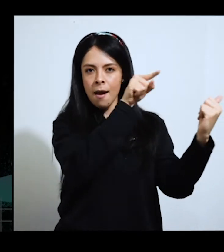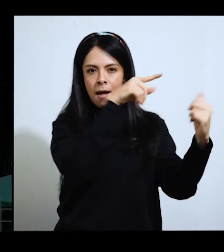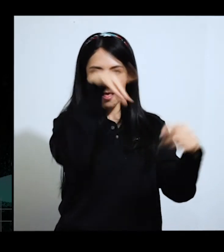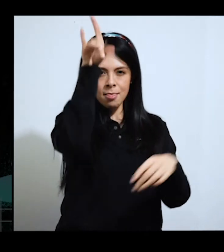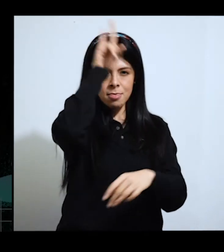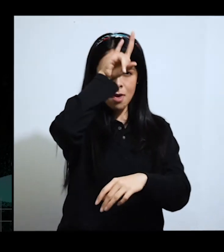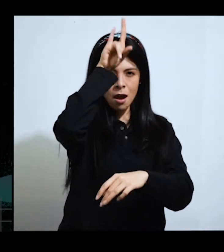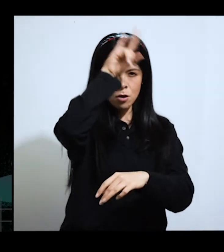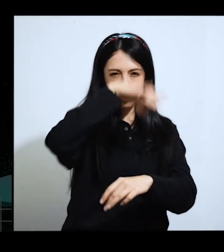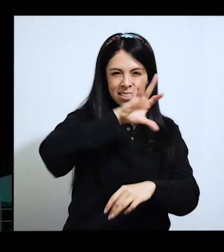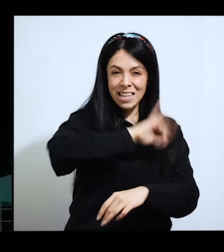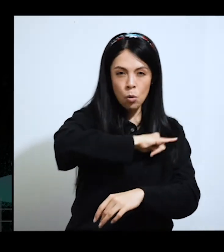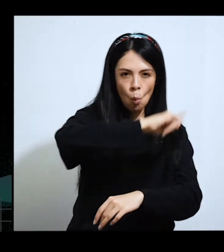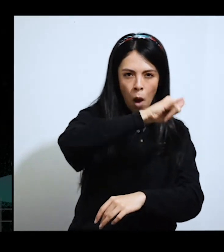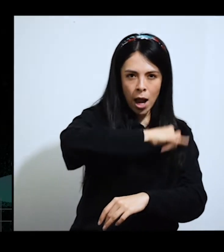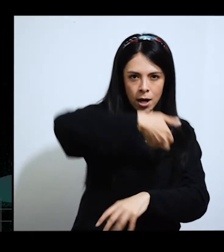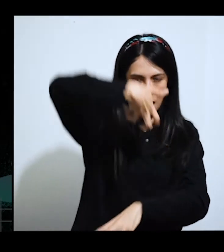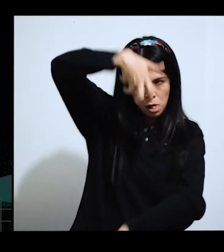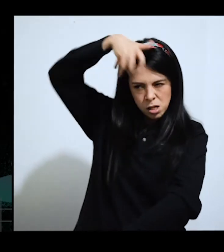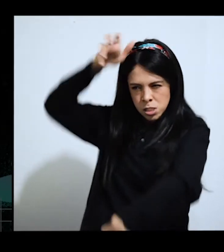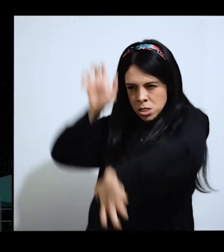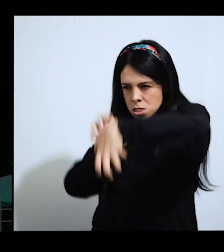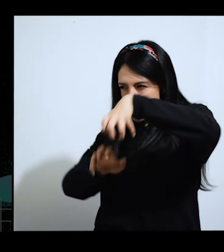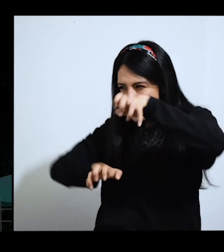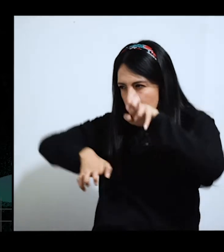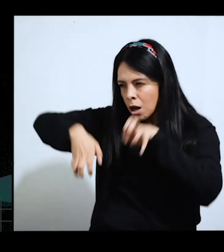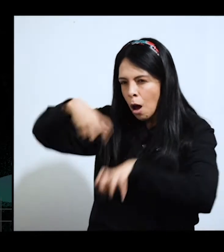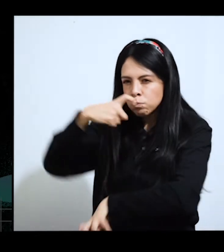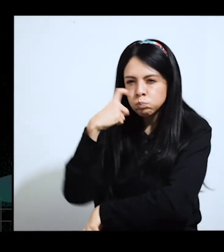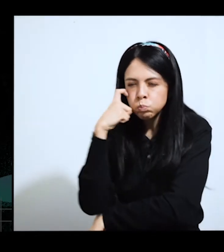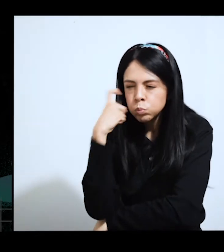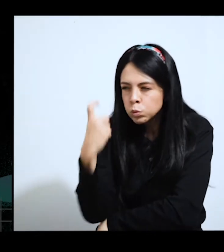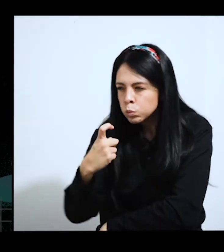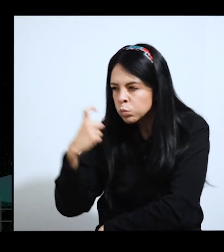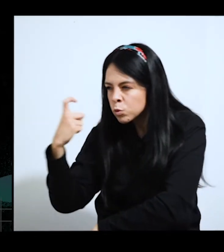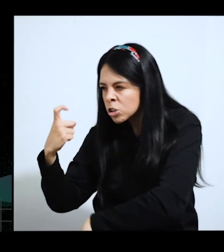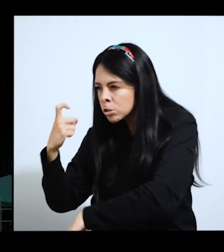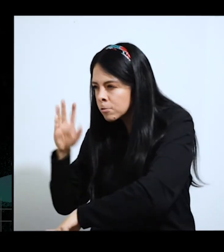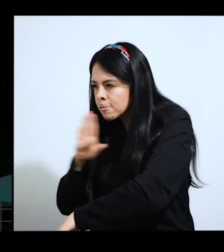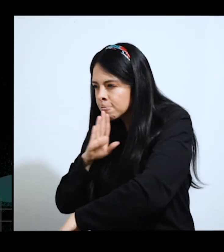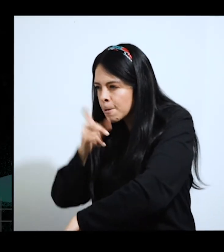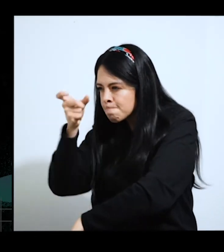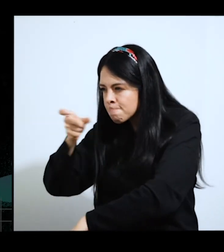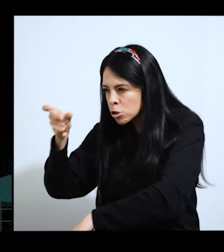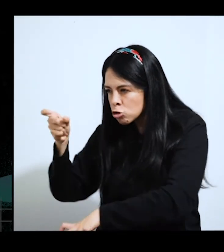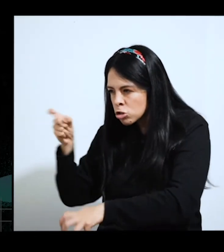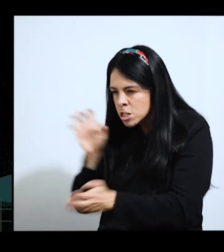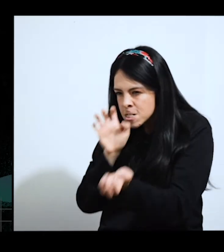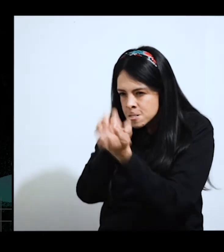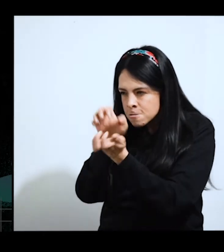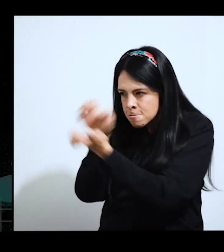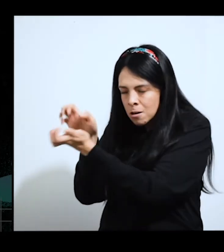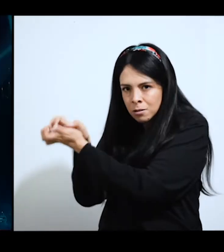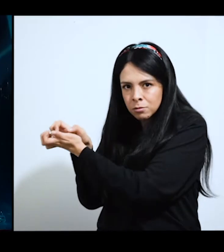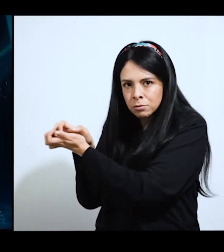como león rugiente, buscando a quien devorar.